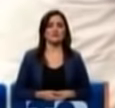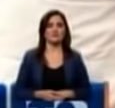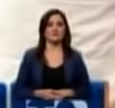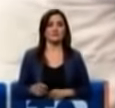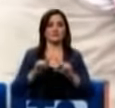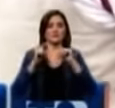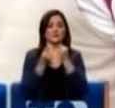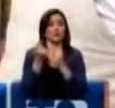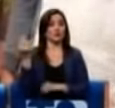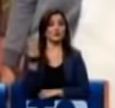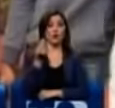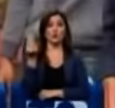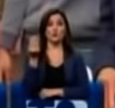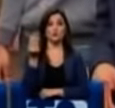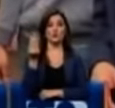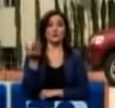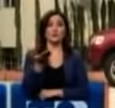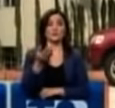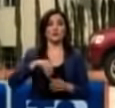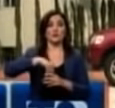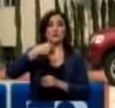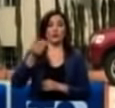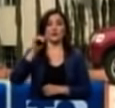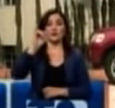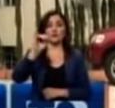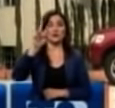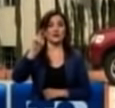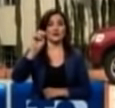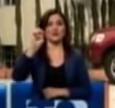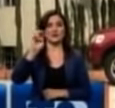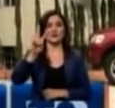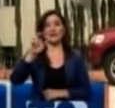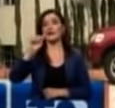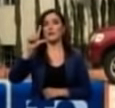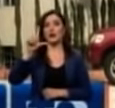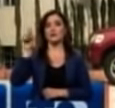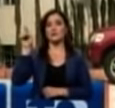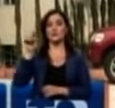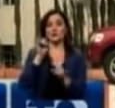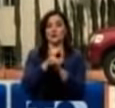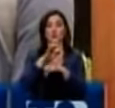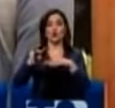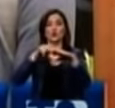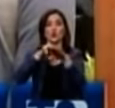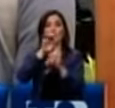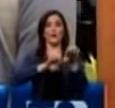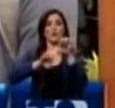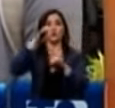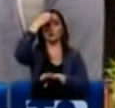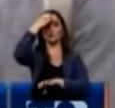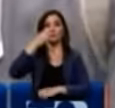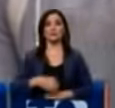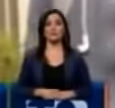A este grupo de jóvenes los encontramos en los exteriores del Instituto Nacional de Evaluación Educativa, INEVAL. Desde el